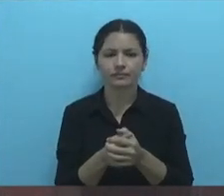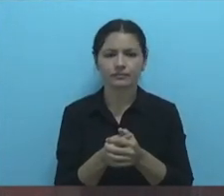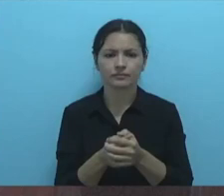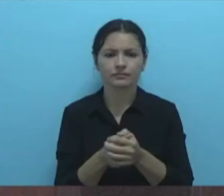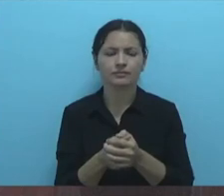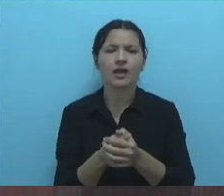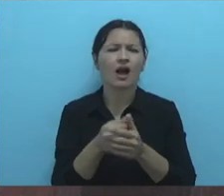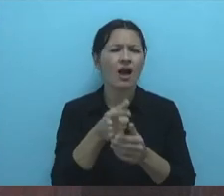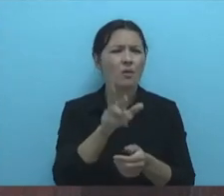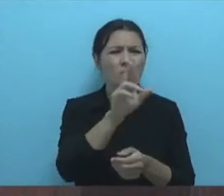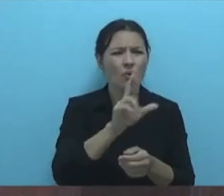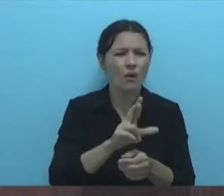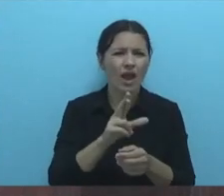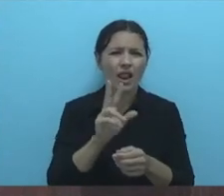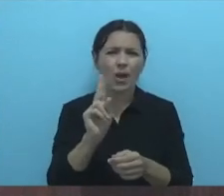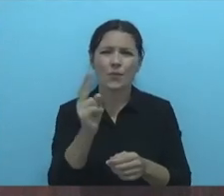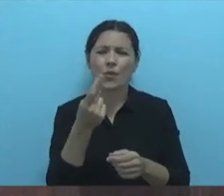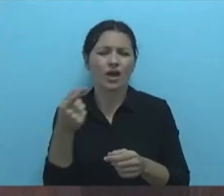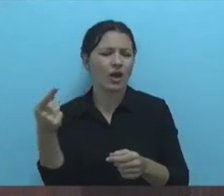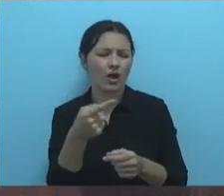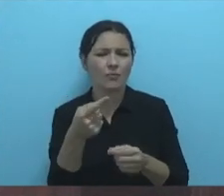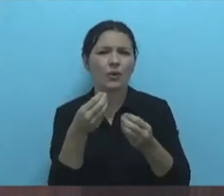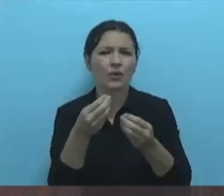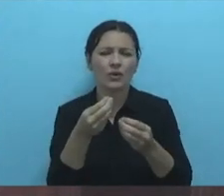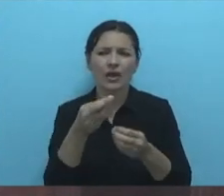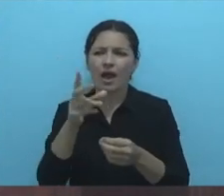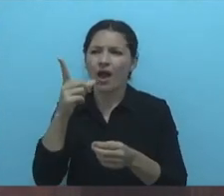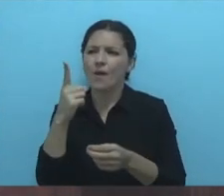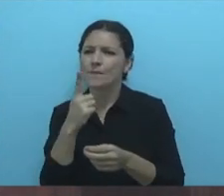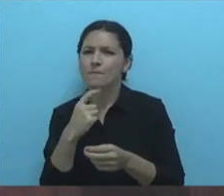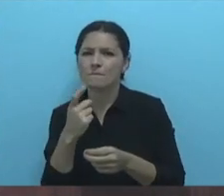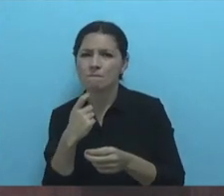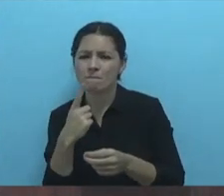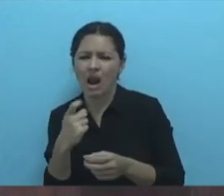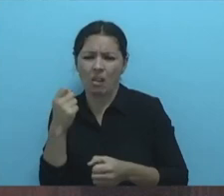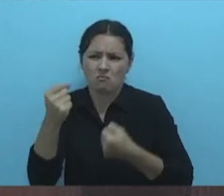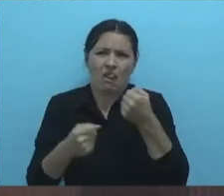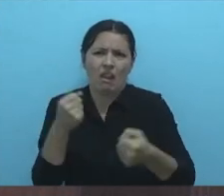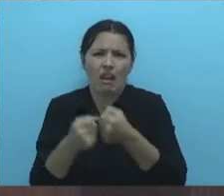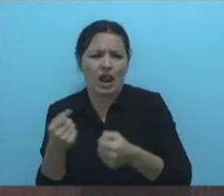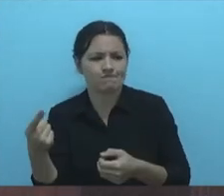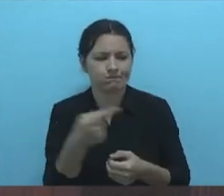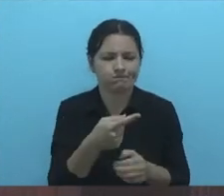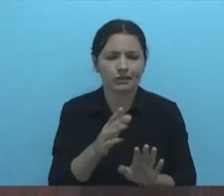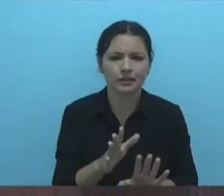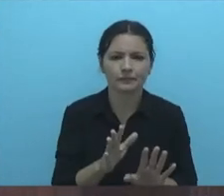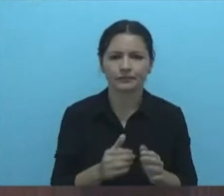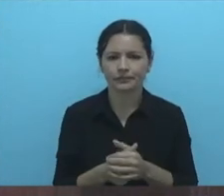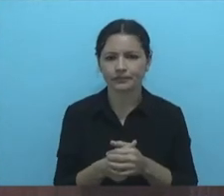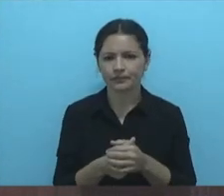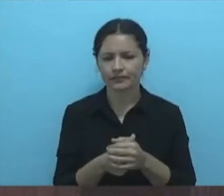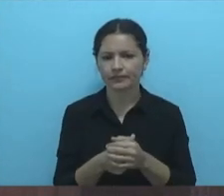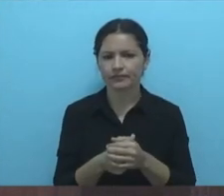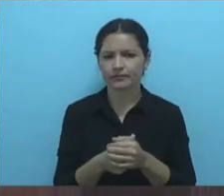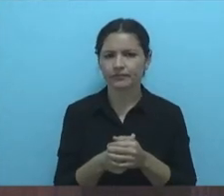del machismo y de la violencia de género pero voy a empezar primero por argumentar